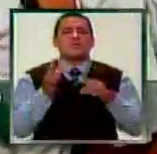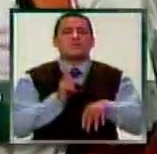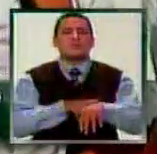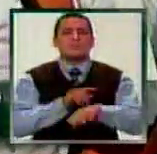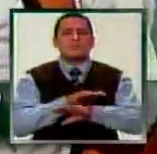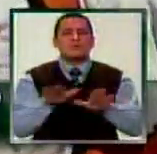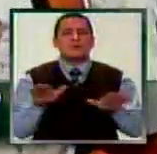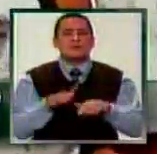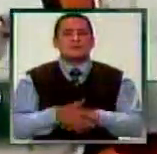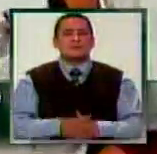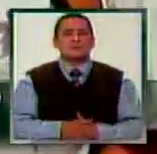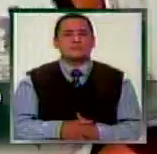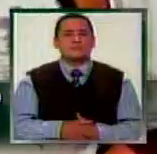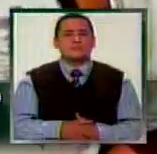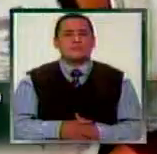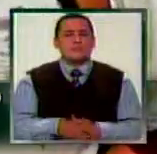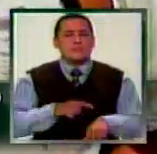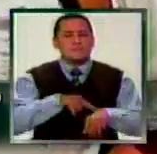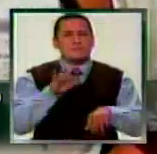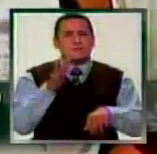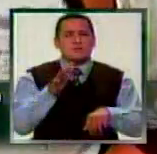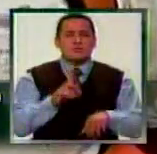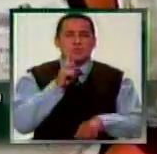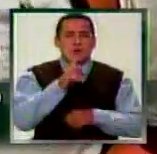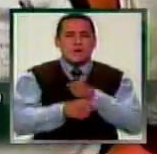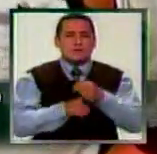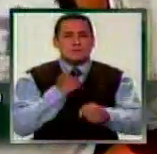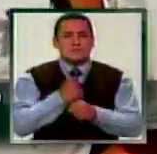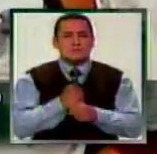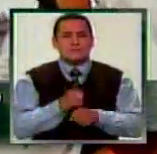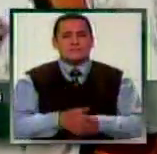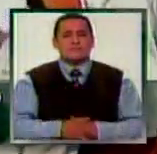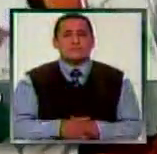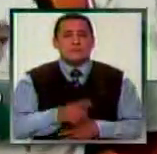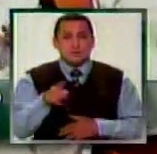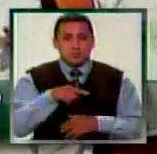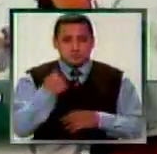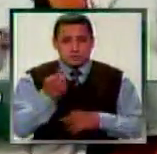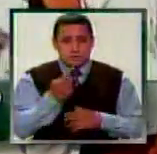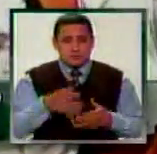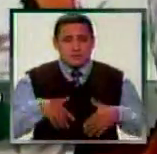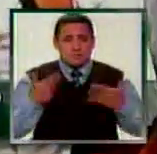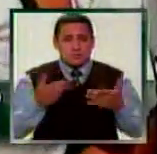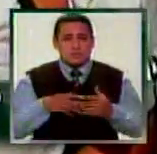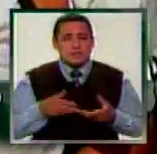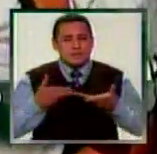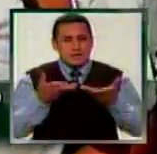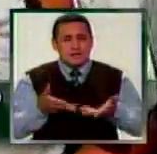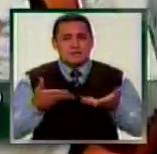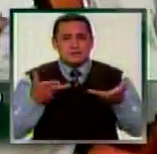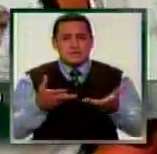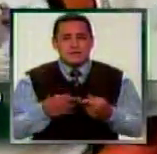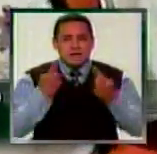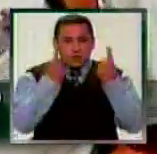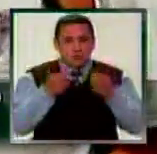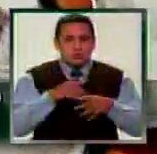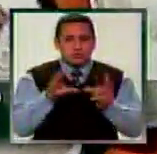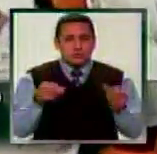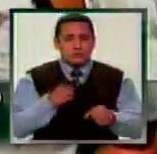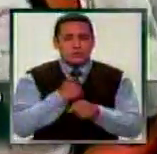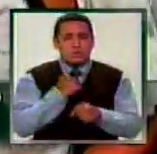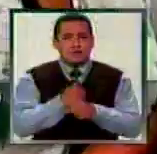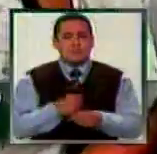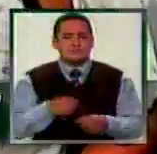eso? Mínimo un año. Pero ustedes van a poder contribuir entonces e incorporarse al mercado laboral, van a tener